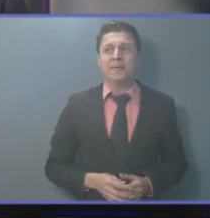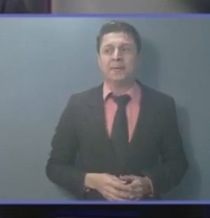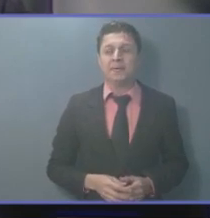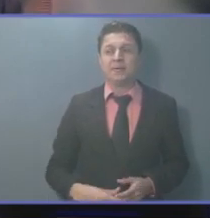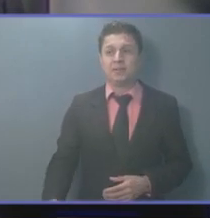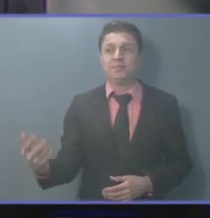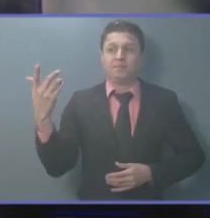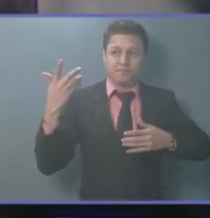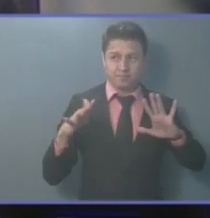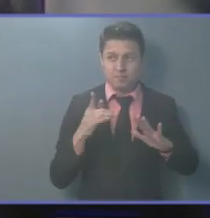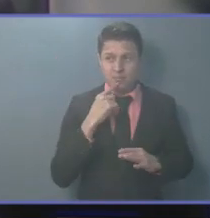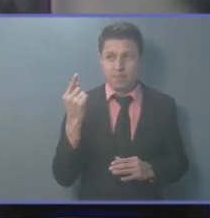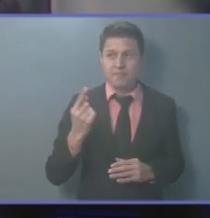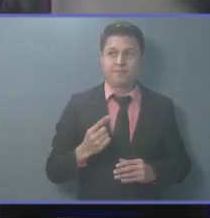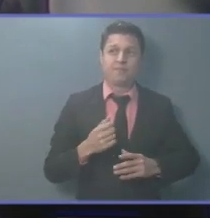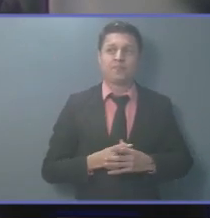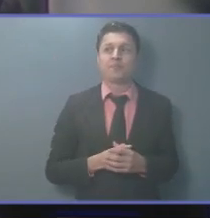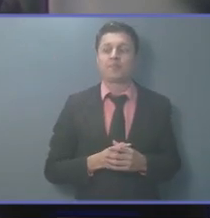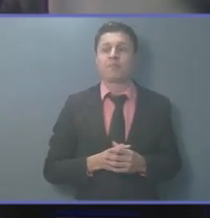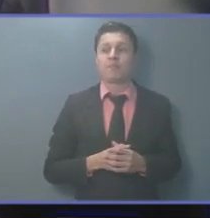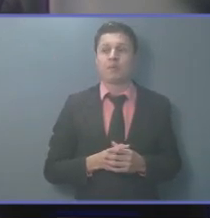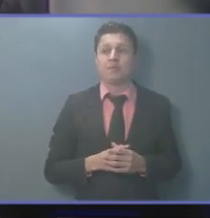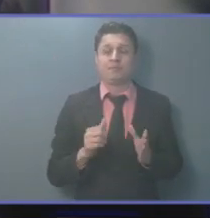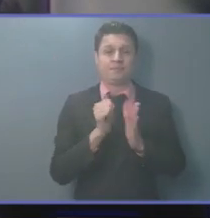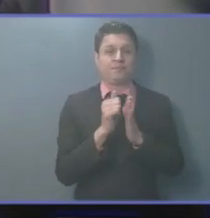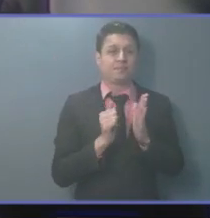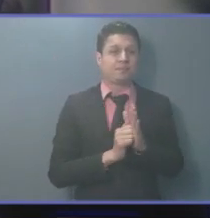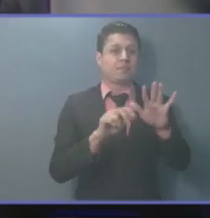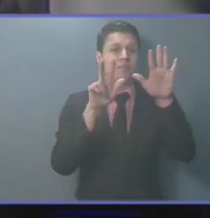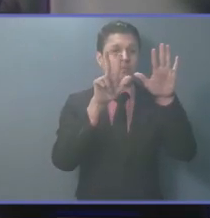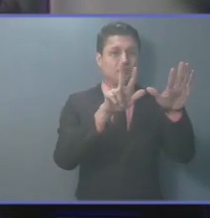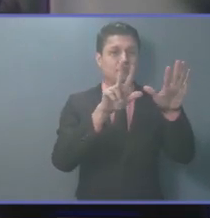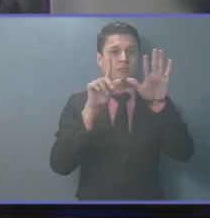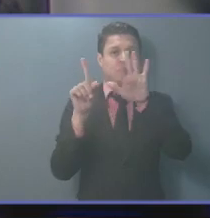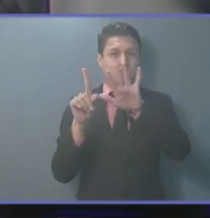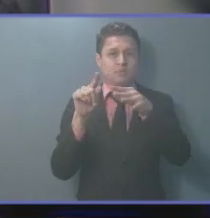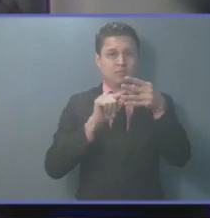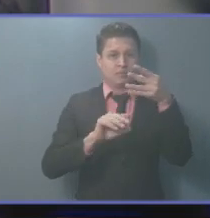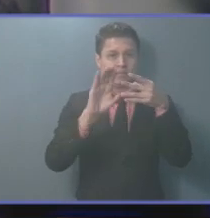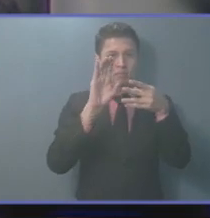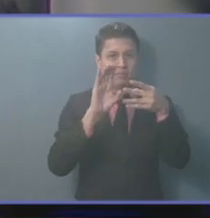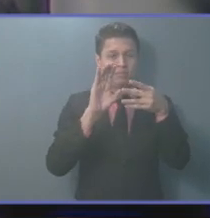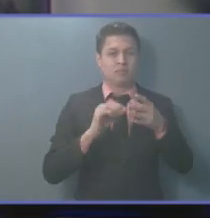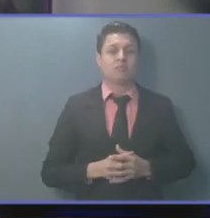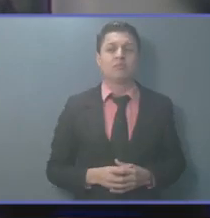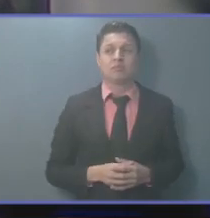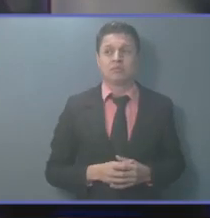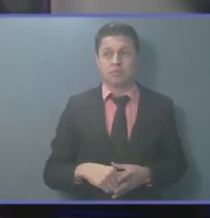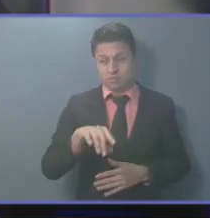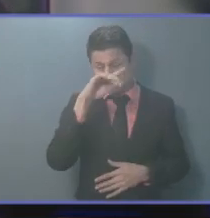lo que ya ordena el artículo 86 de la Constitución, reconstruir